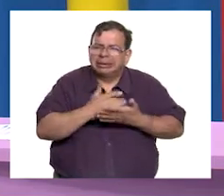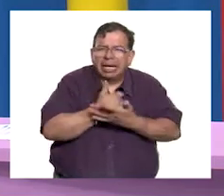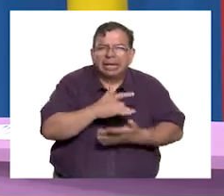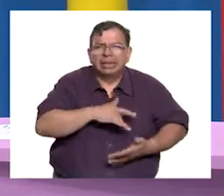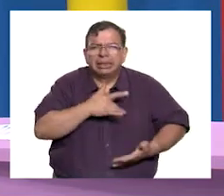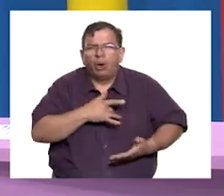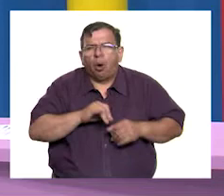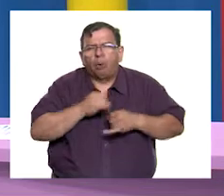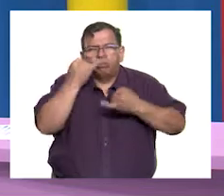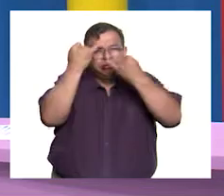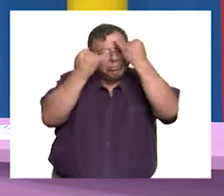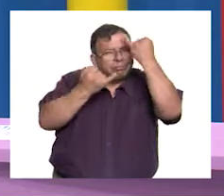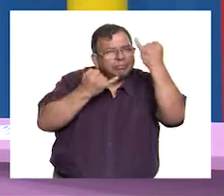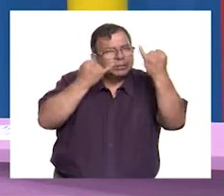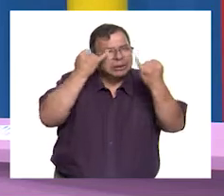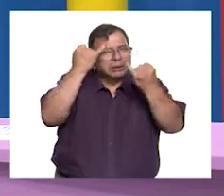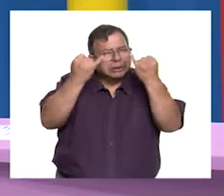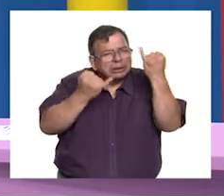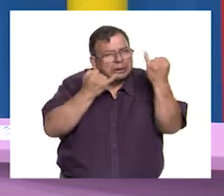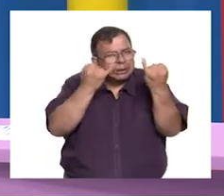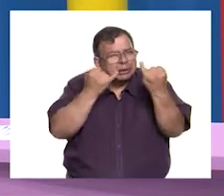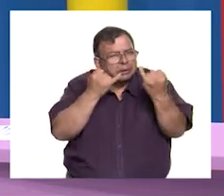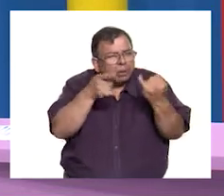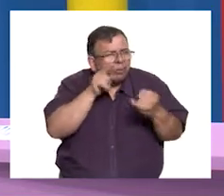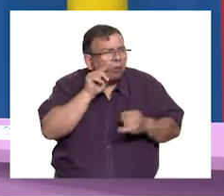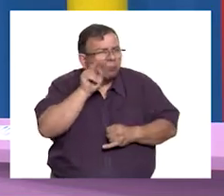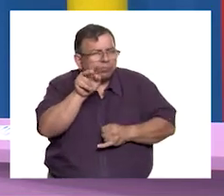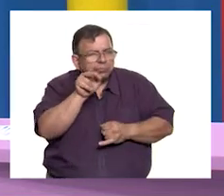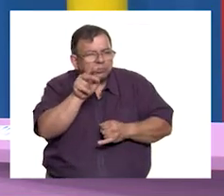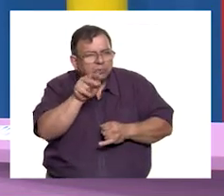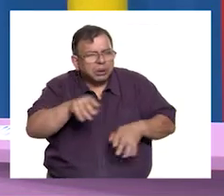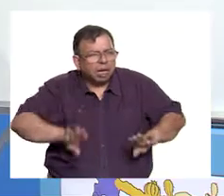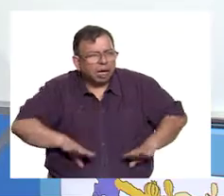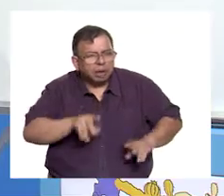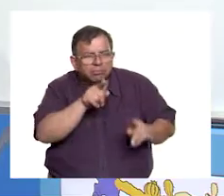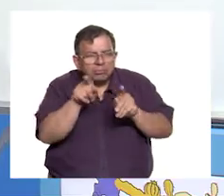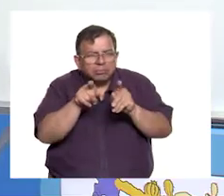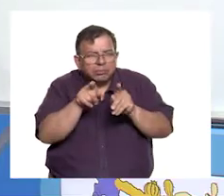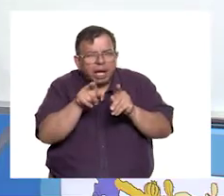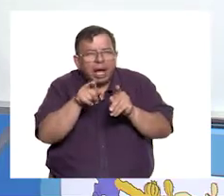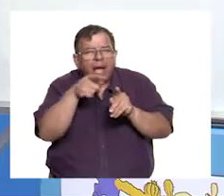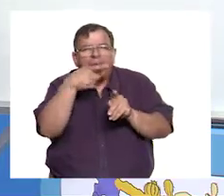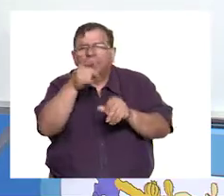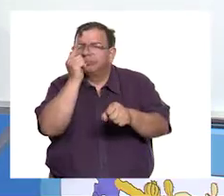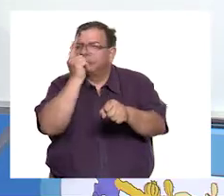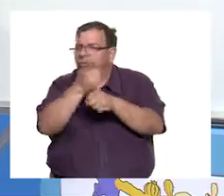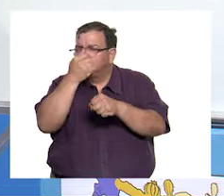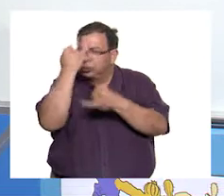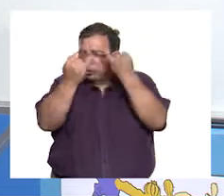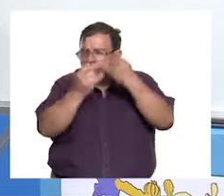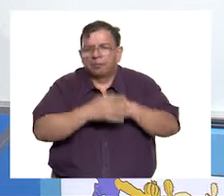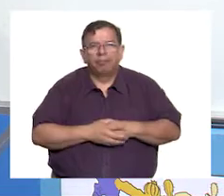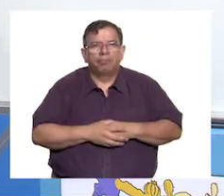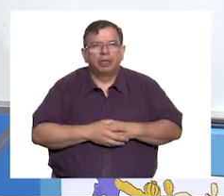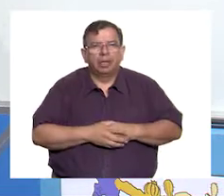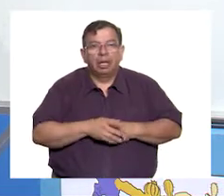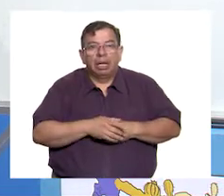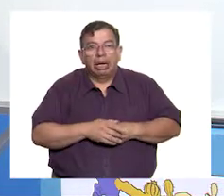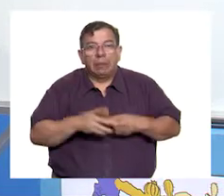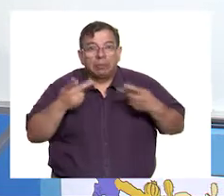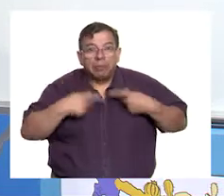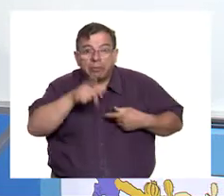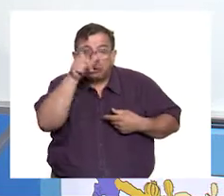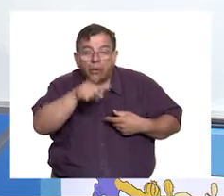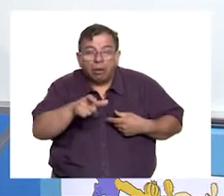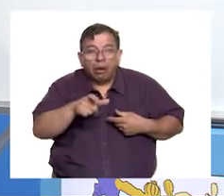sentimientos o ideas que podemos deducir a partir de la forma en que se comportan. Tienes razón, Juan Carlos. Al profundizar en las acciones de los